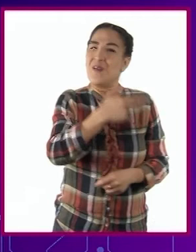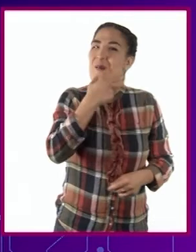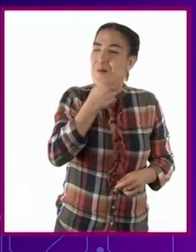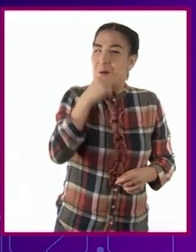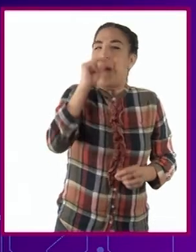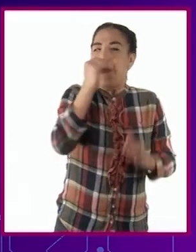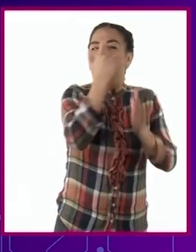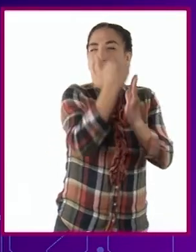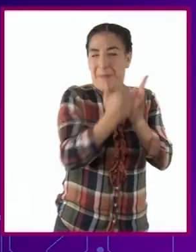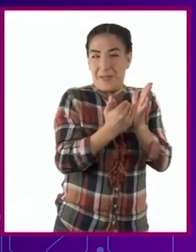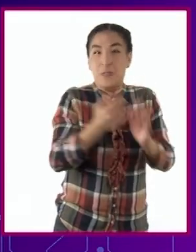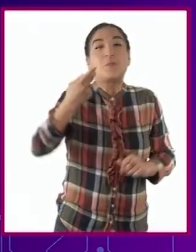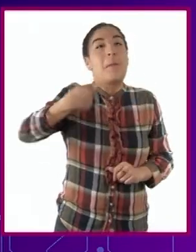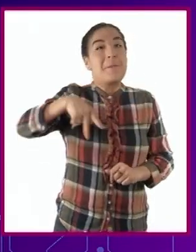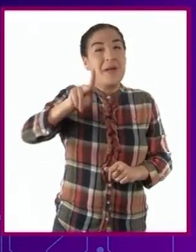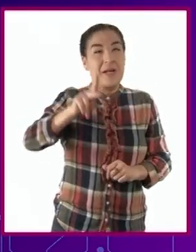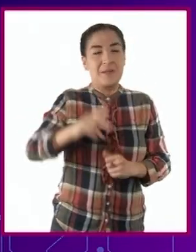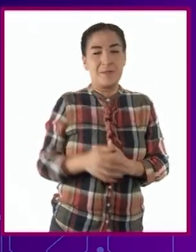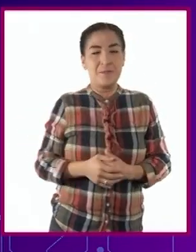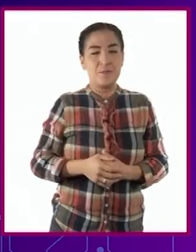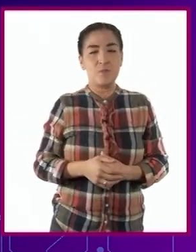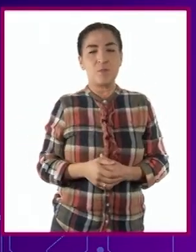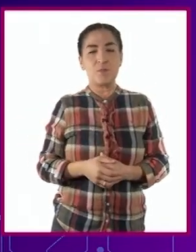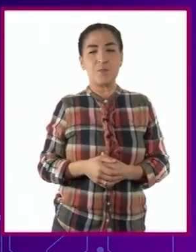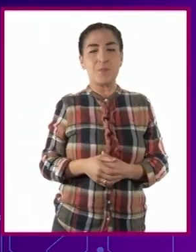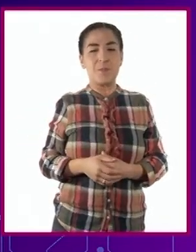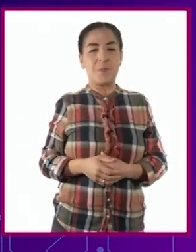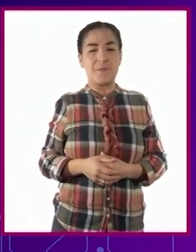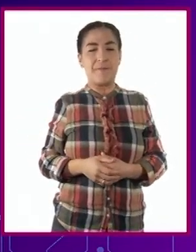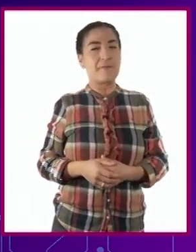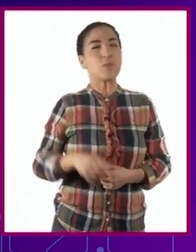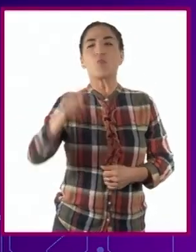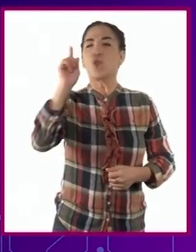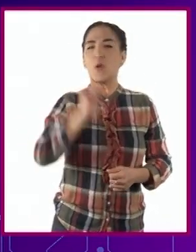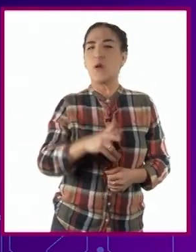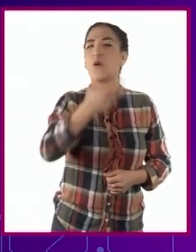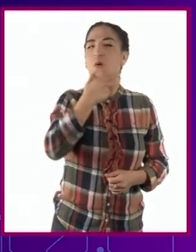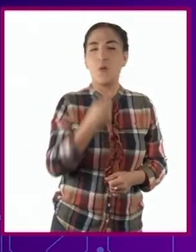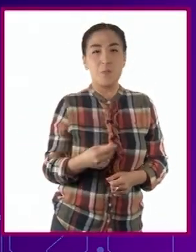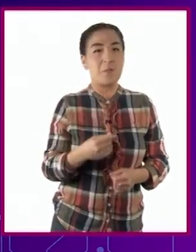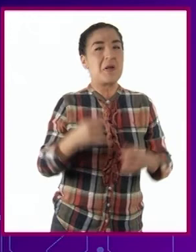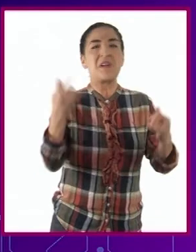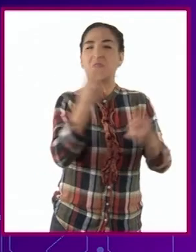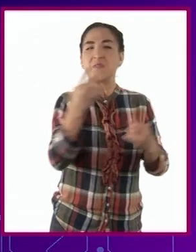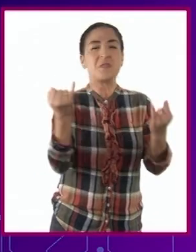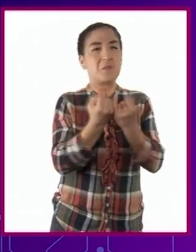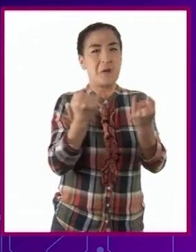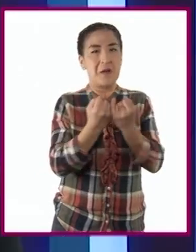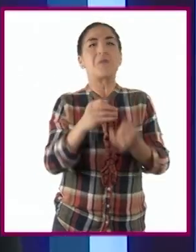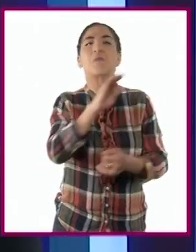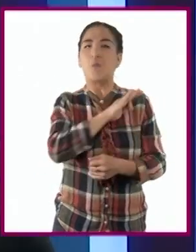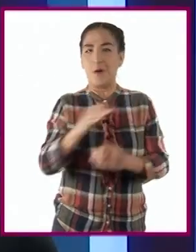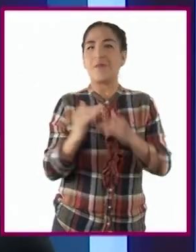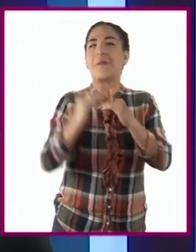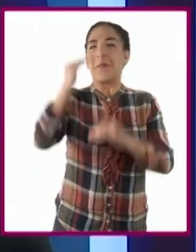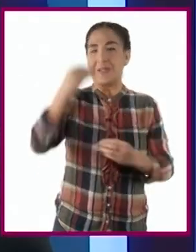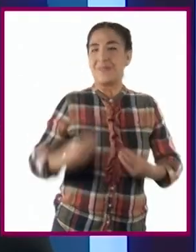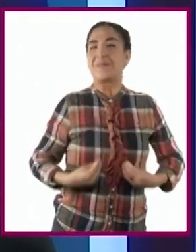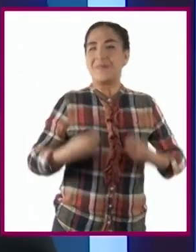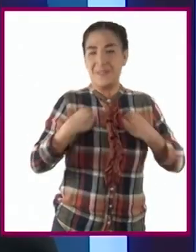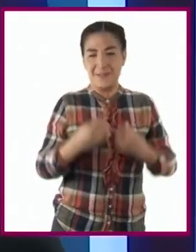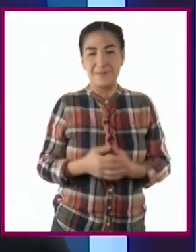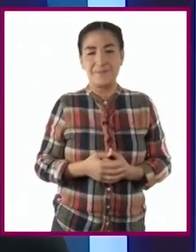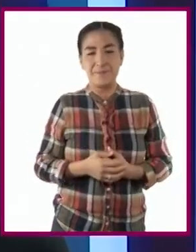Sin embargo, tanto para mujeres como para los hombres, la esperanza de vida ha aumentado. Un reto